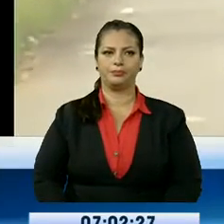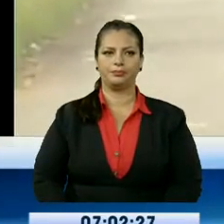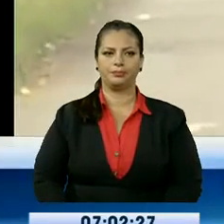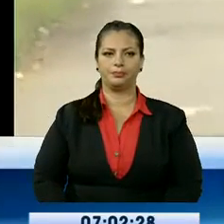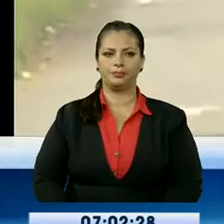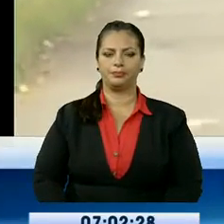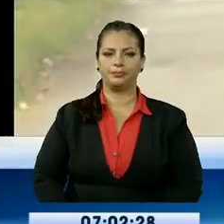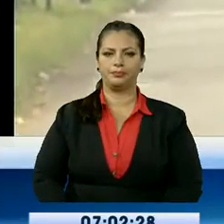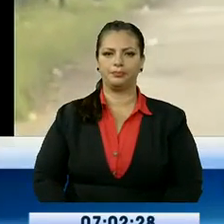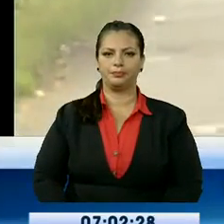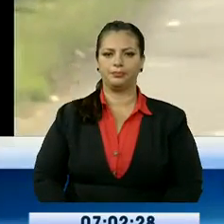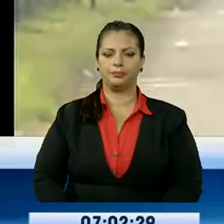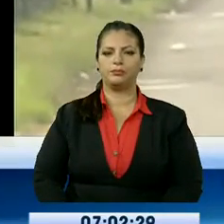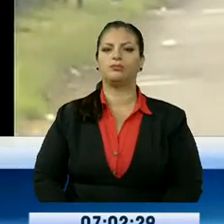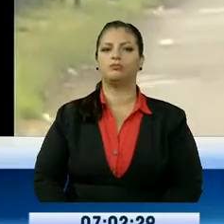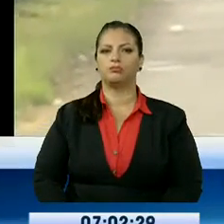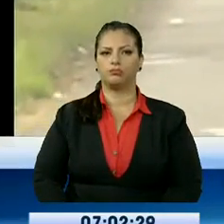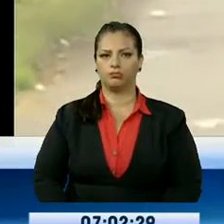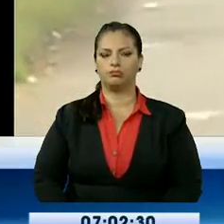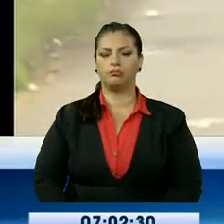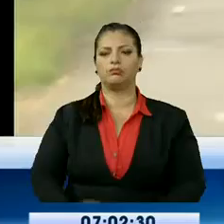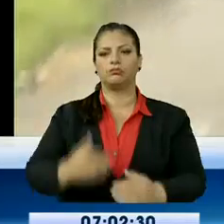sur-norte y más adelante